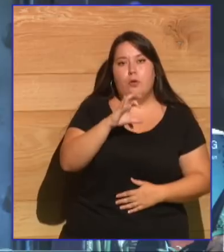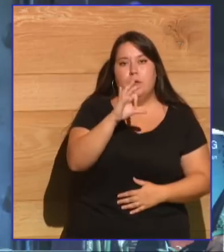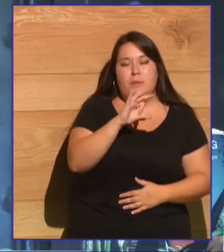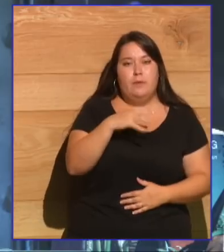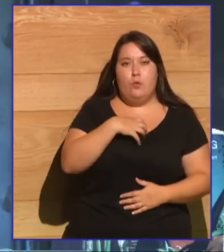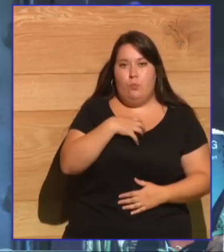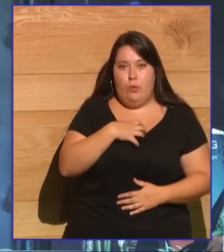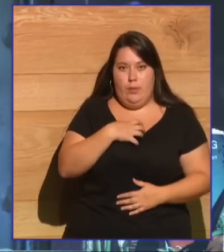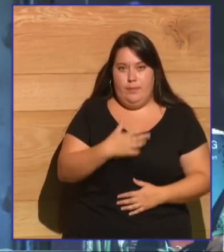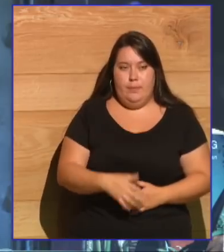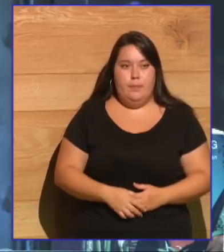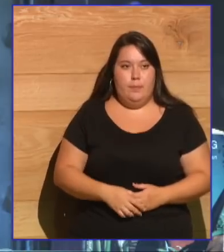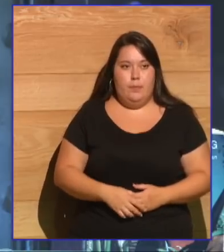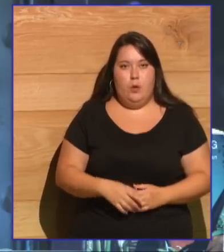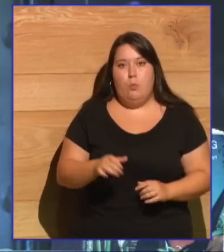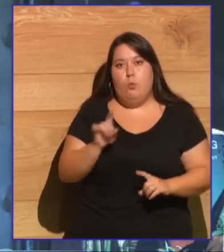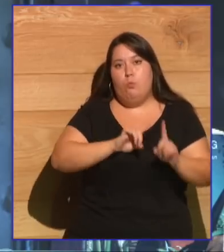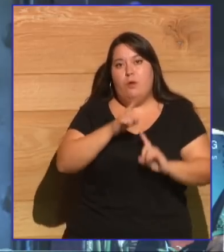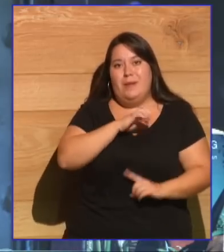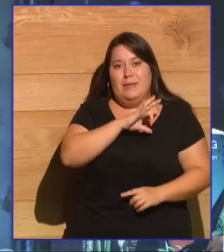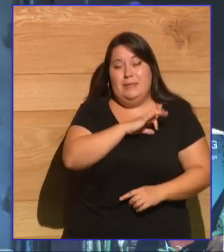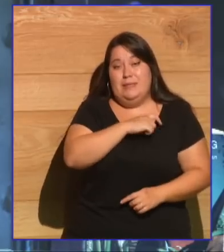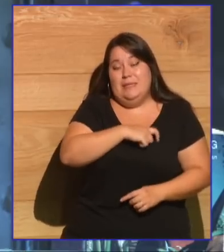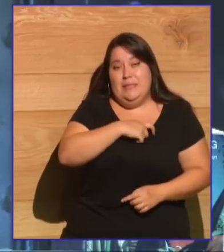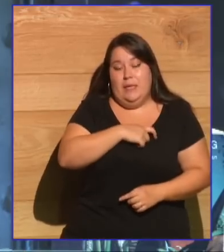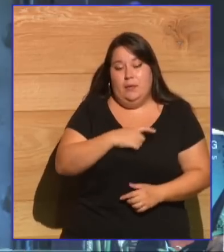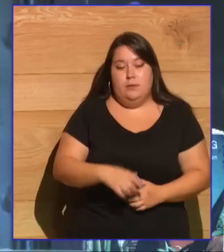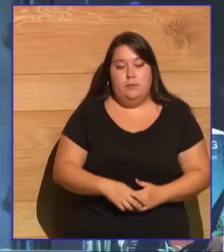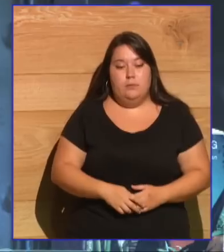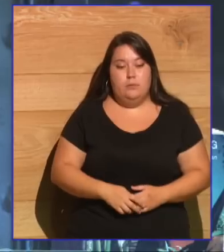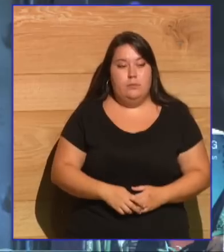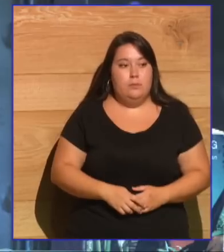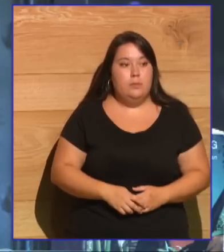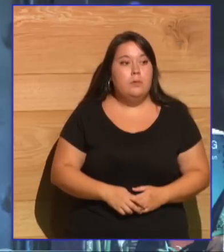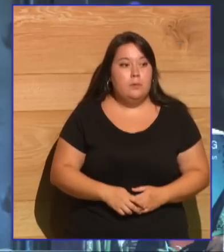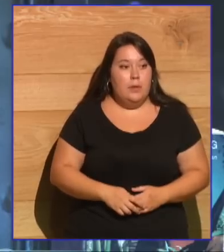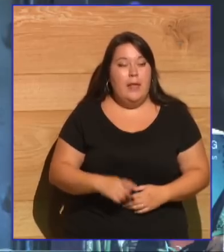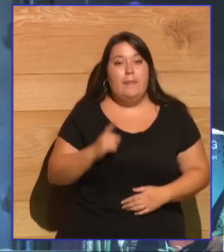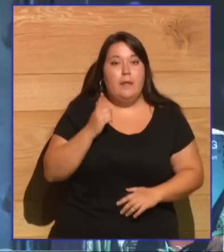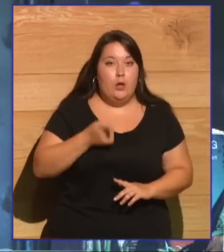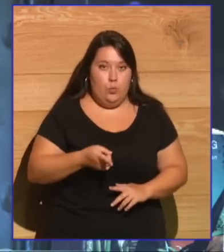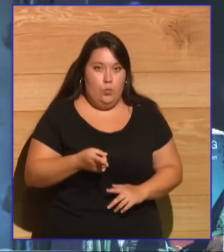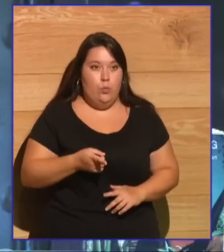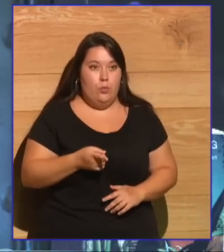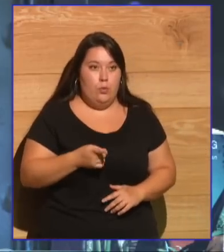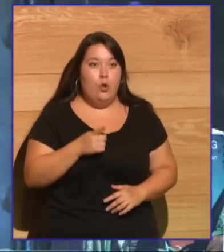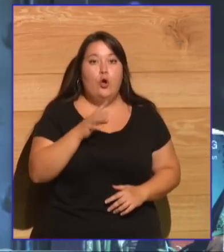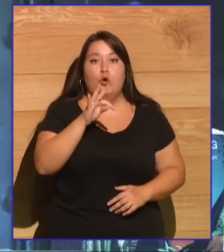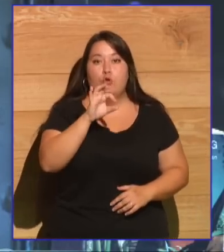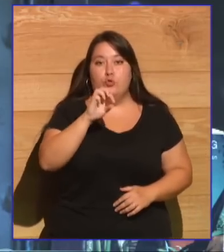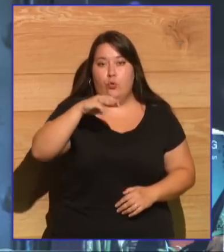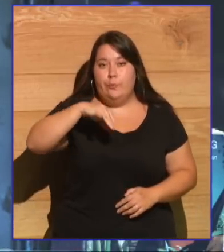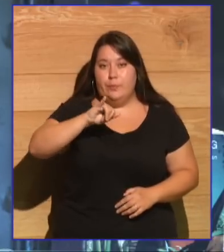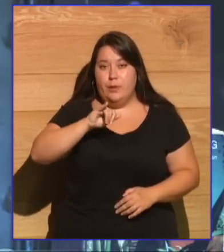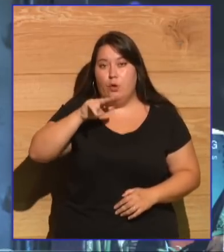sindicales y llama a un director que no es ningún piernas ojo texto dijo per es un